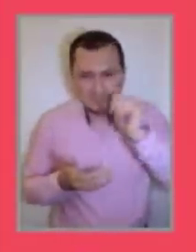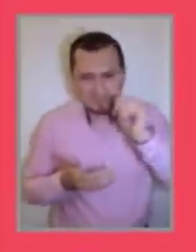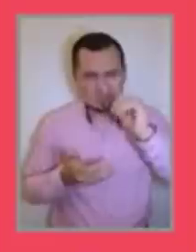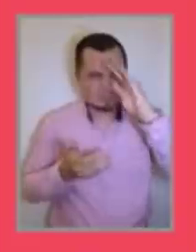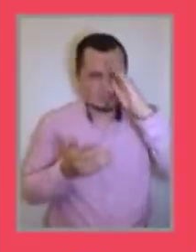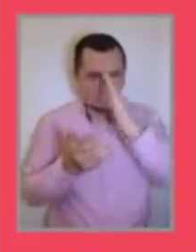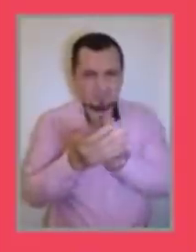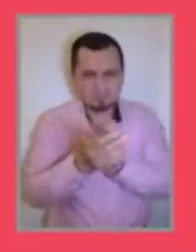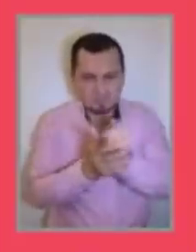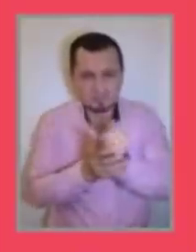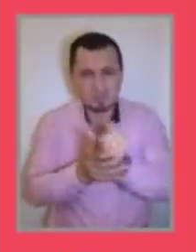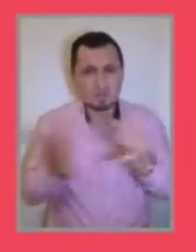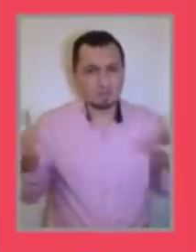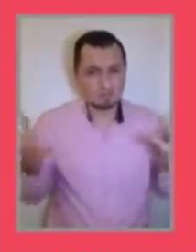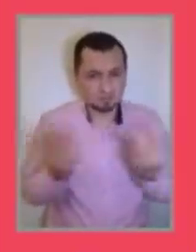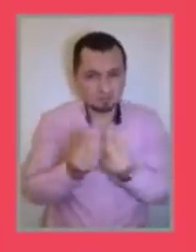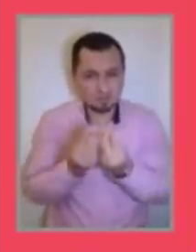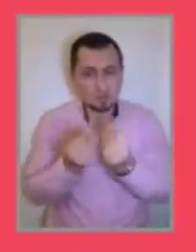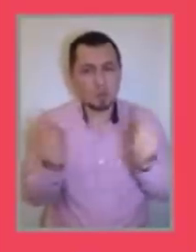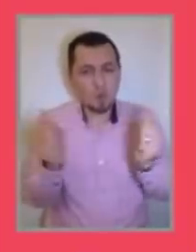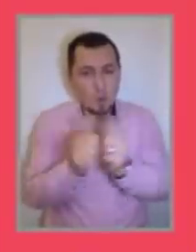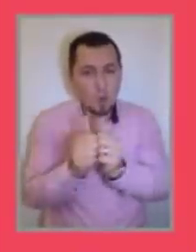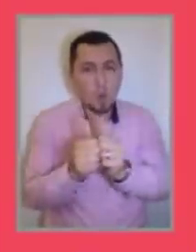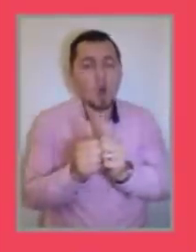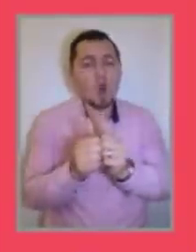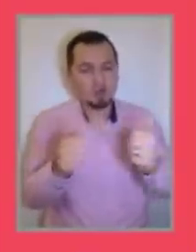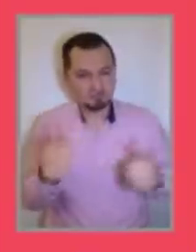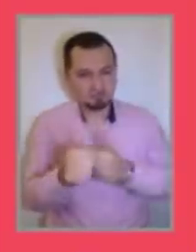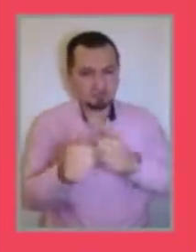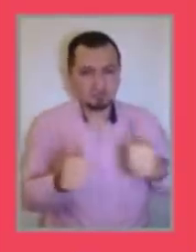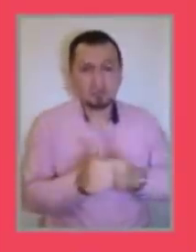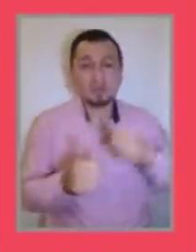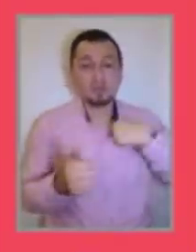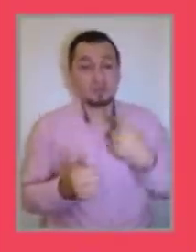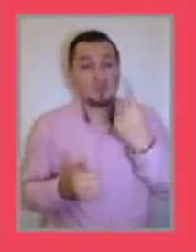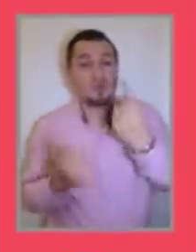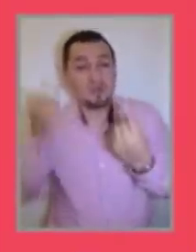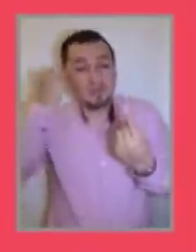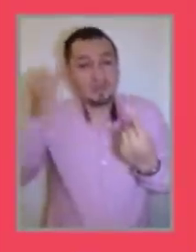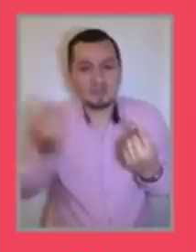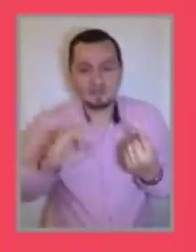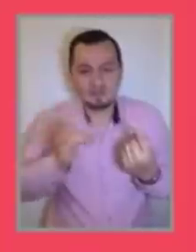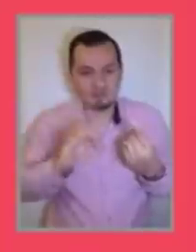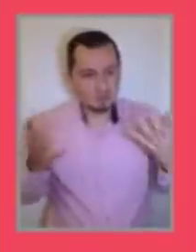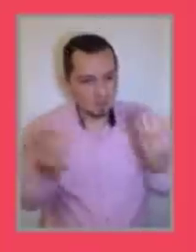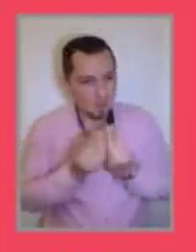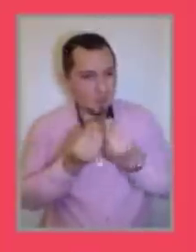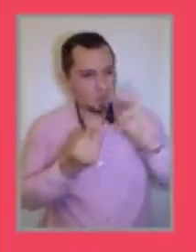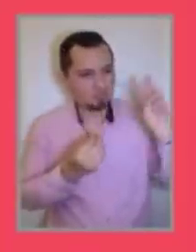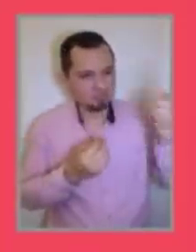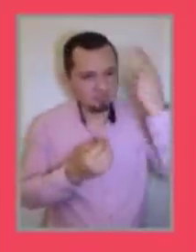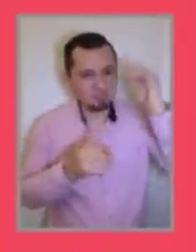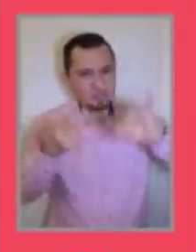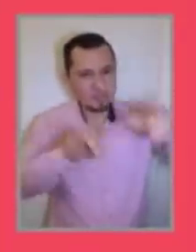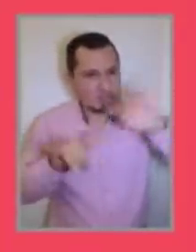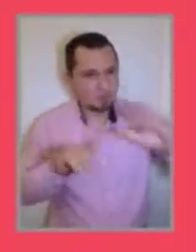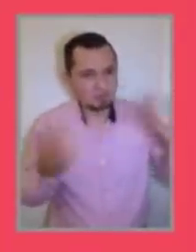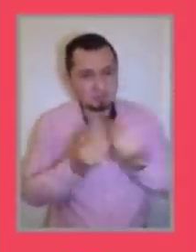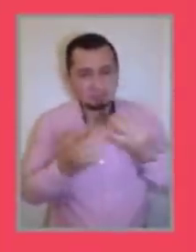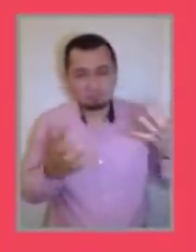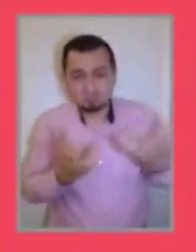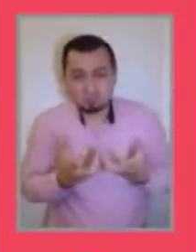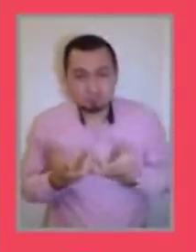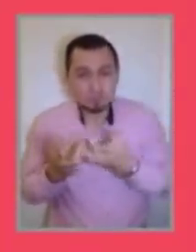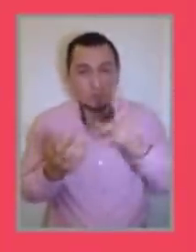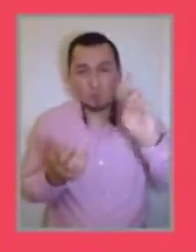decisiones construidas con el respaldo de los académicos, investigadores y científicos que nos han acompañado en este